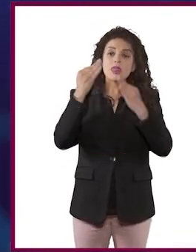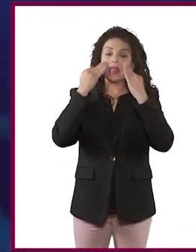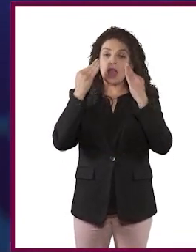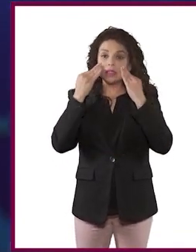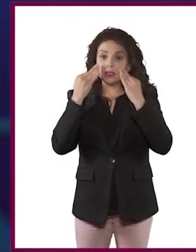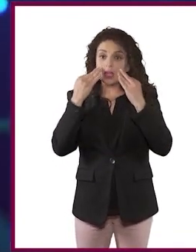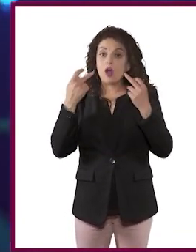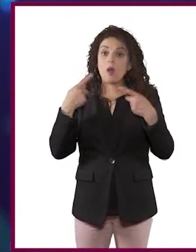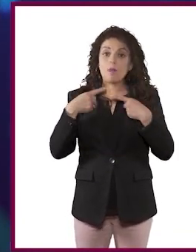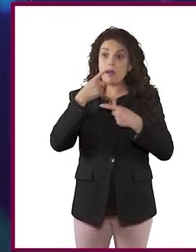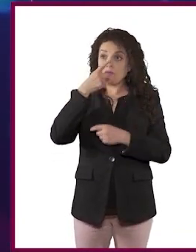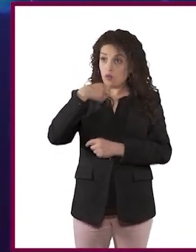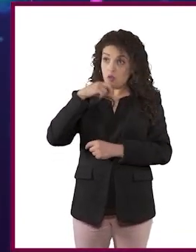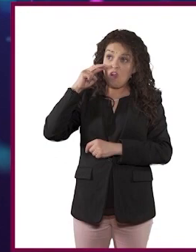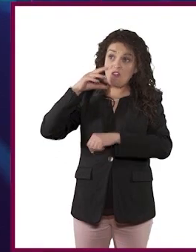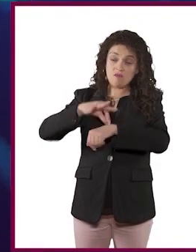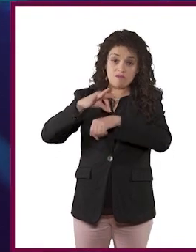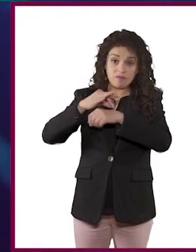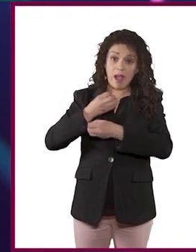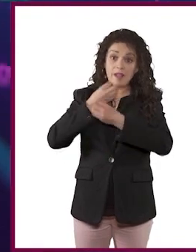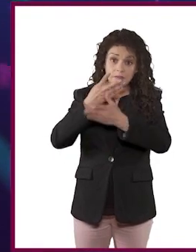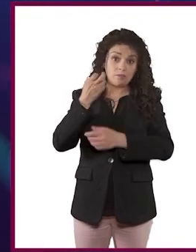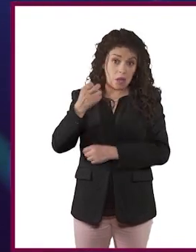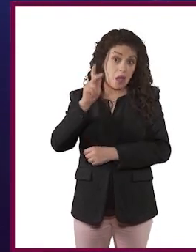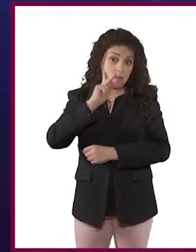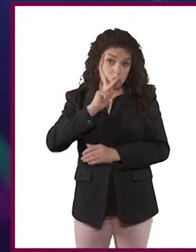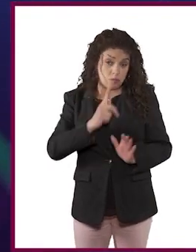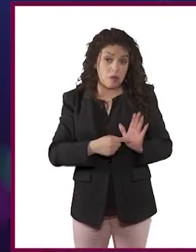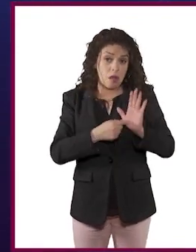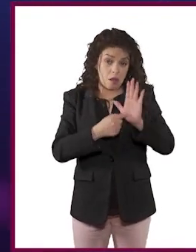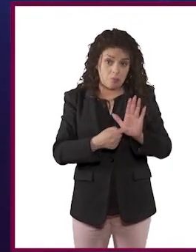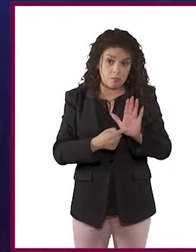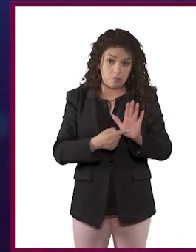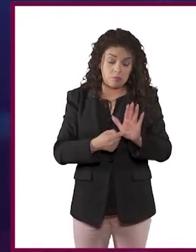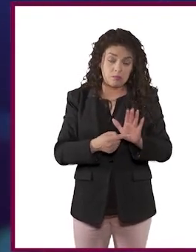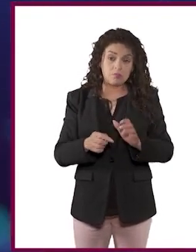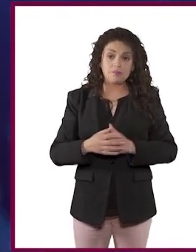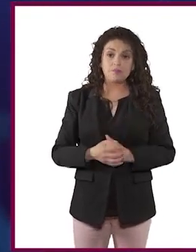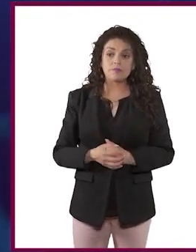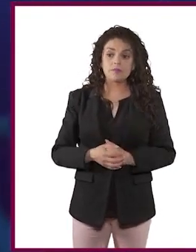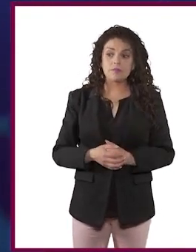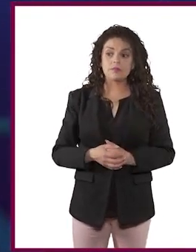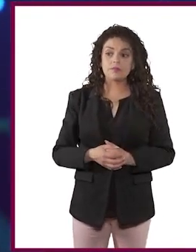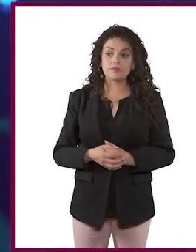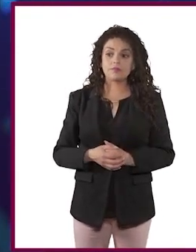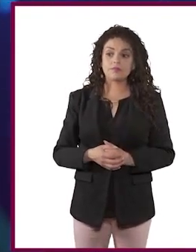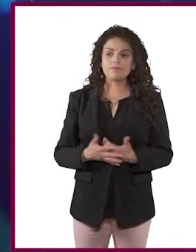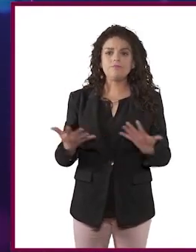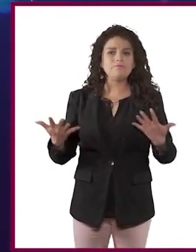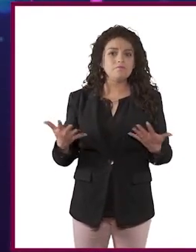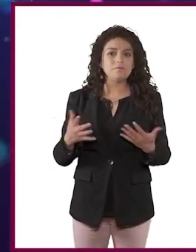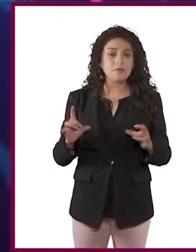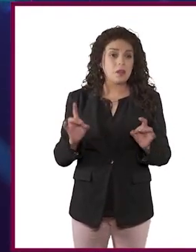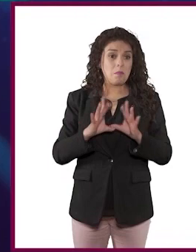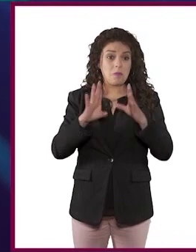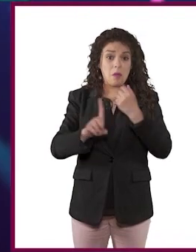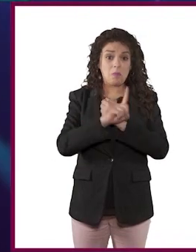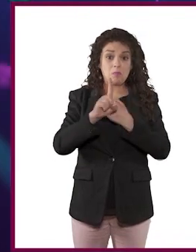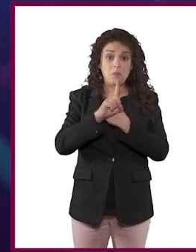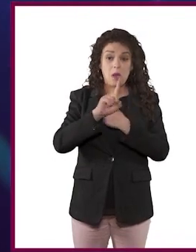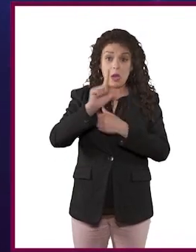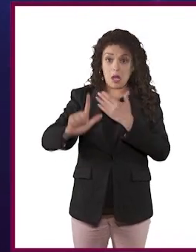Ejemplo, un testigo, un confesante. Esto es una prueba y es un valor probatorio. Pues